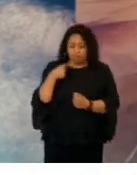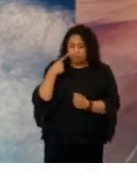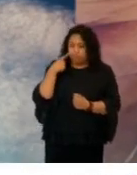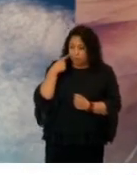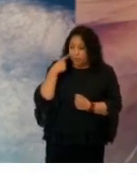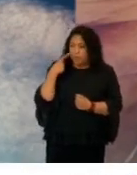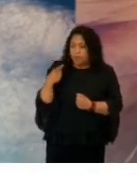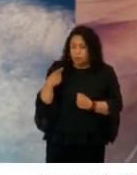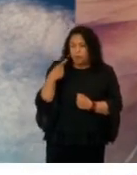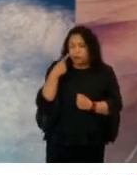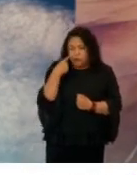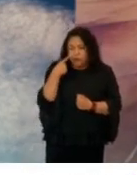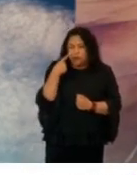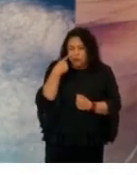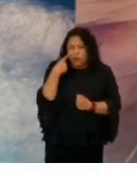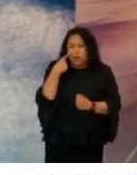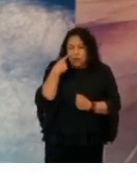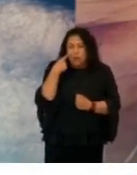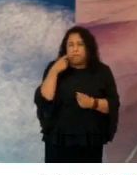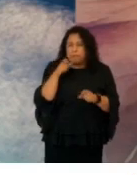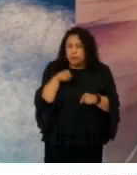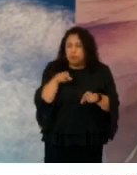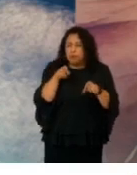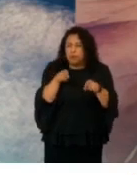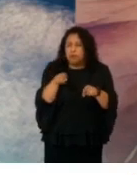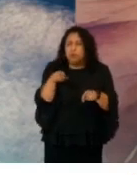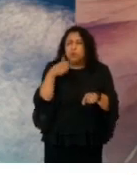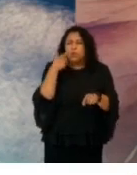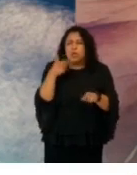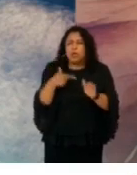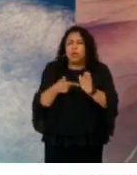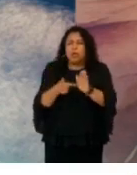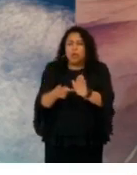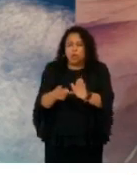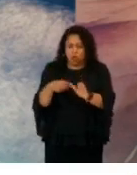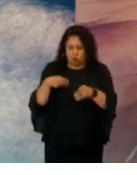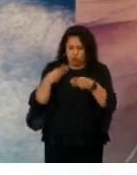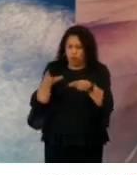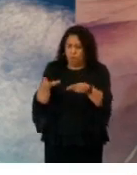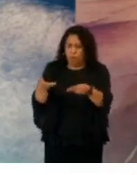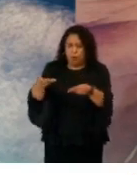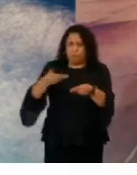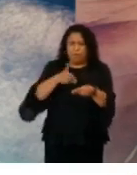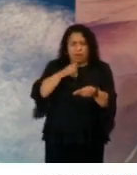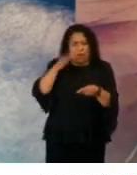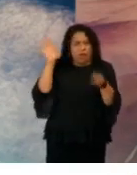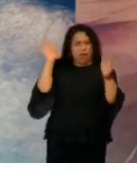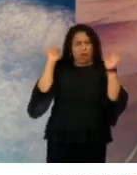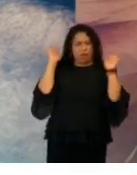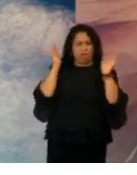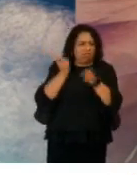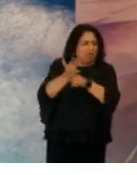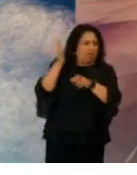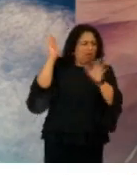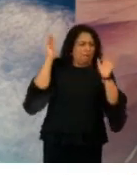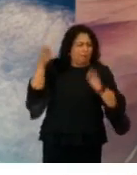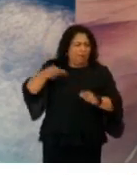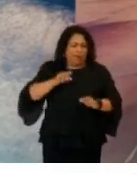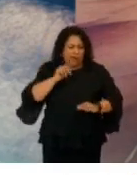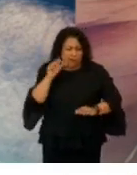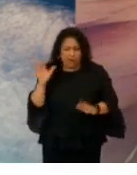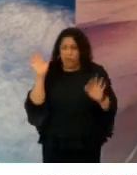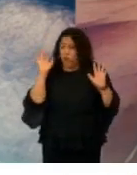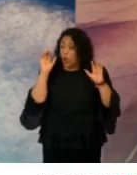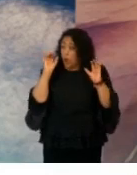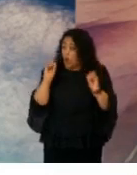vemos tendencias de quienes prefirieron una oferta sin demanda, sin que le estorbe la demanda,